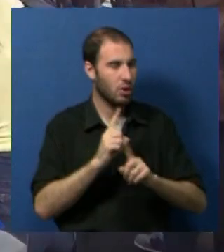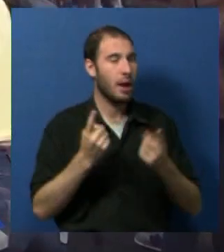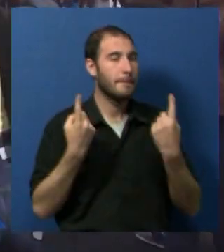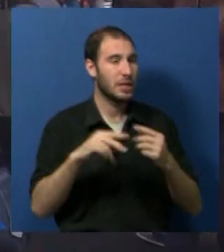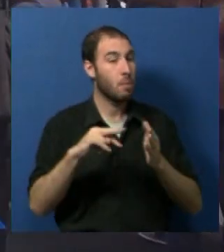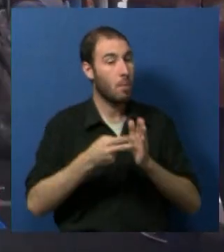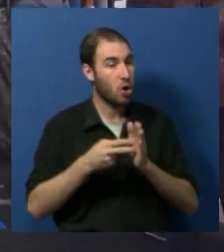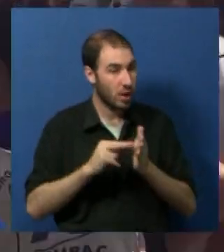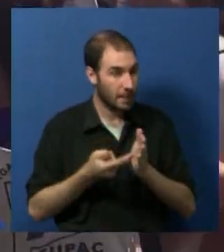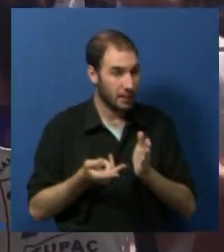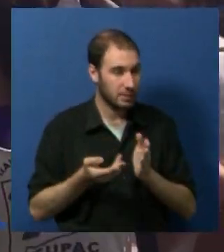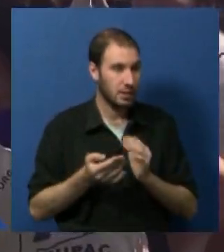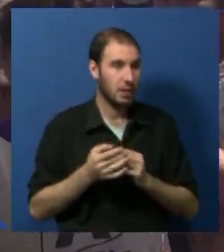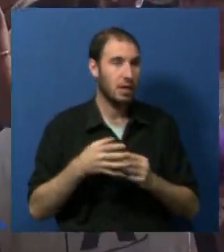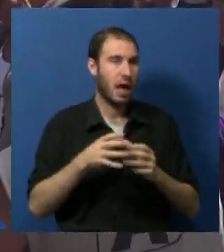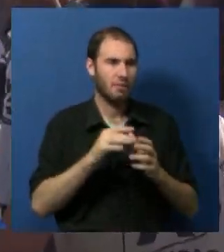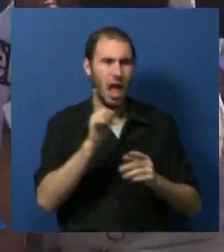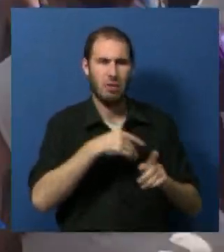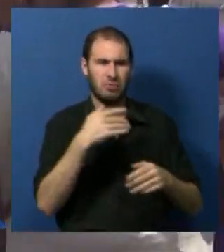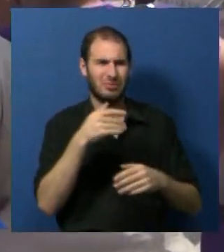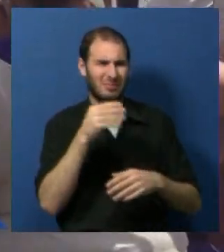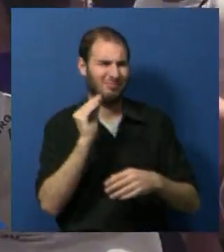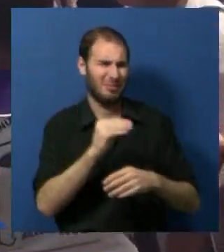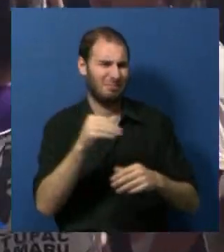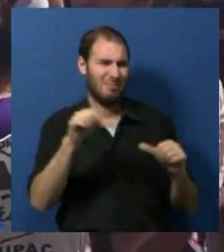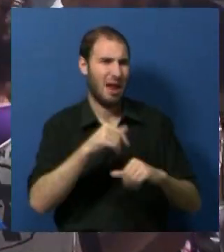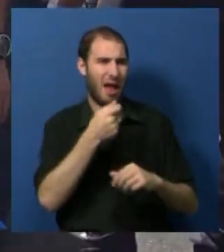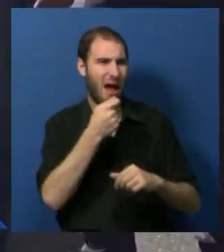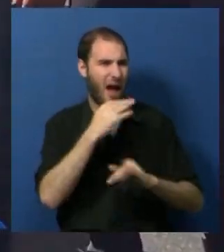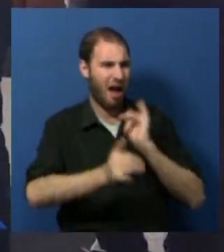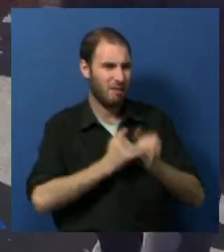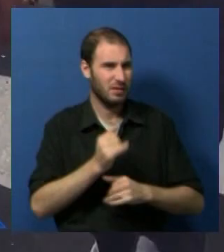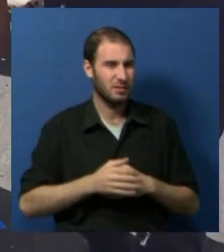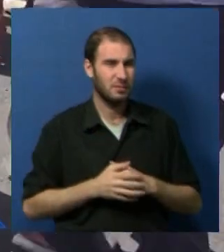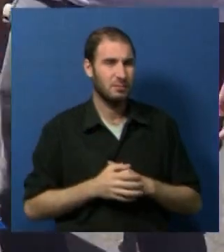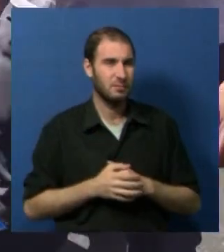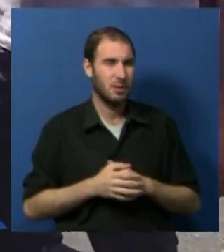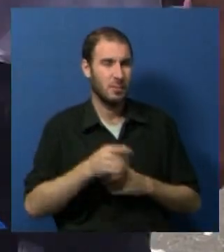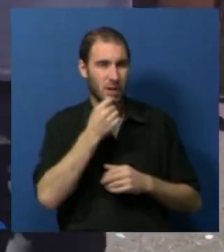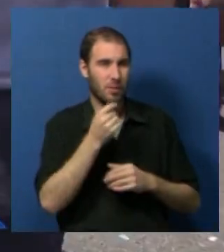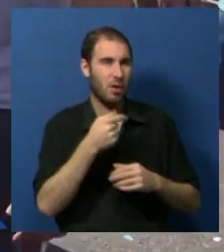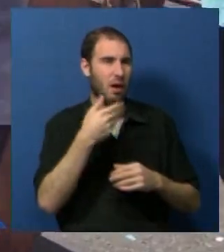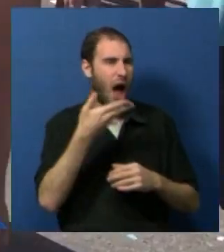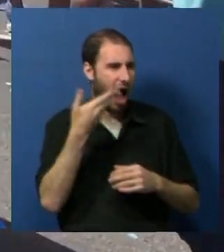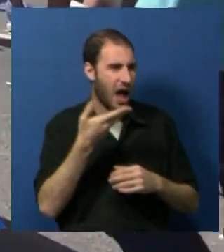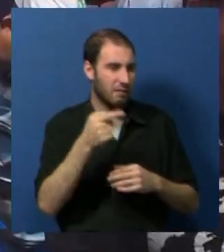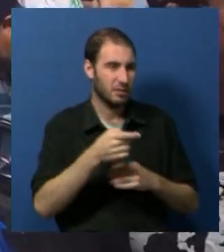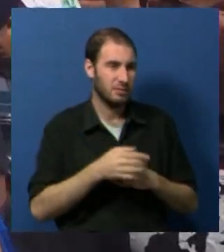cuando aparecen ciertos desubicados en las alocuciones, sea para el discurso